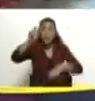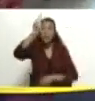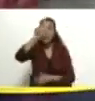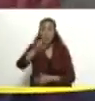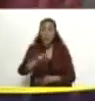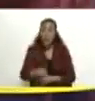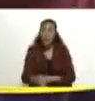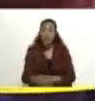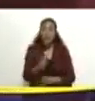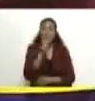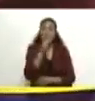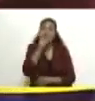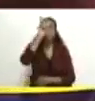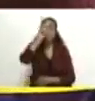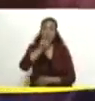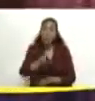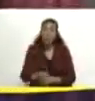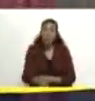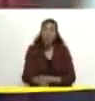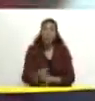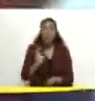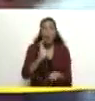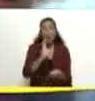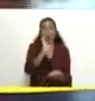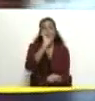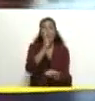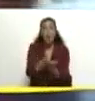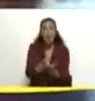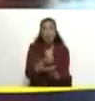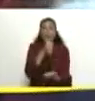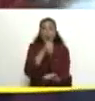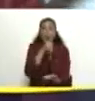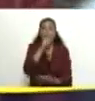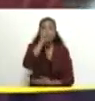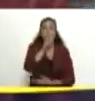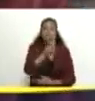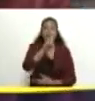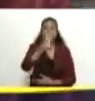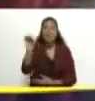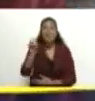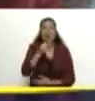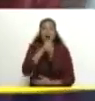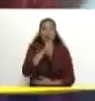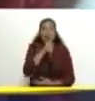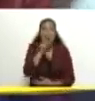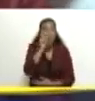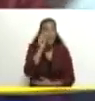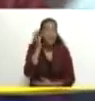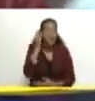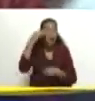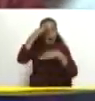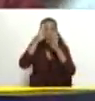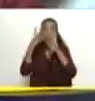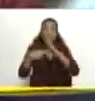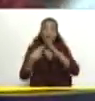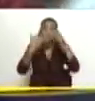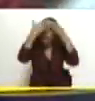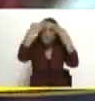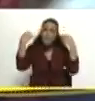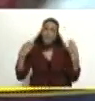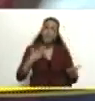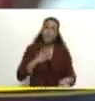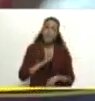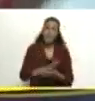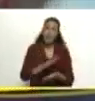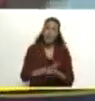con su alimentación. Un club de abuelos con 120 abuelitos que están organizados para su recreación y